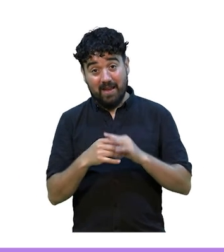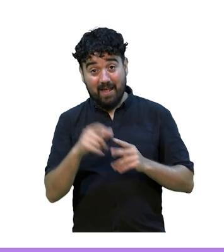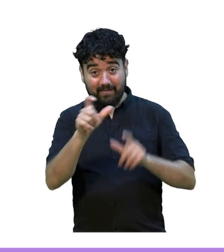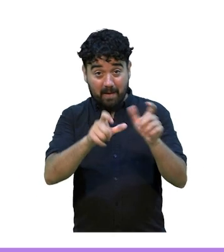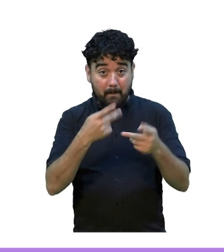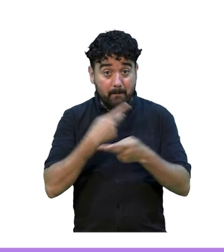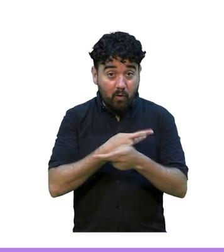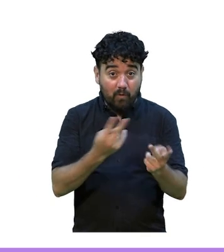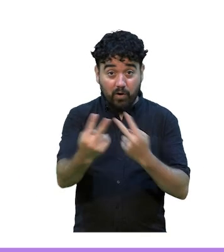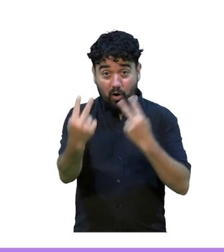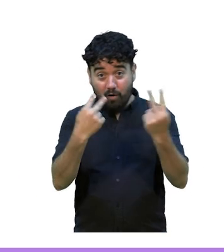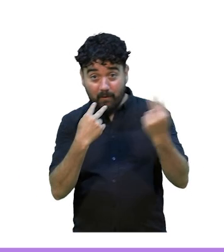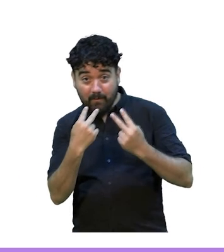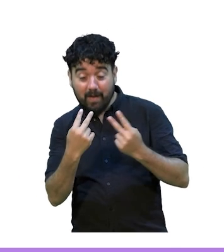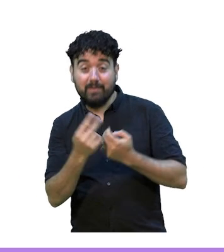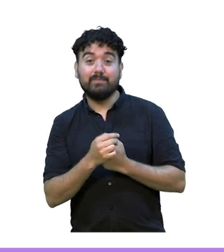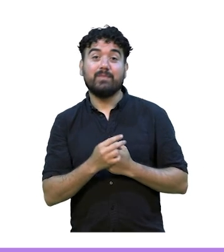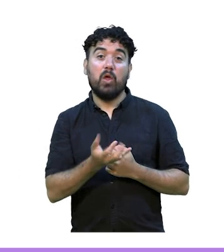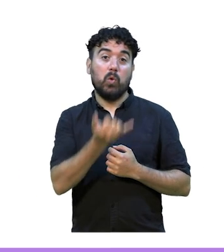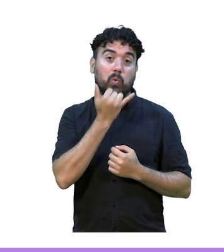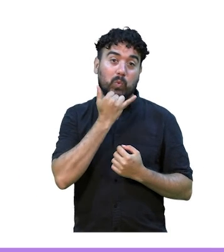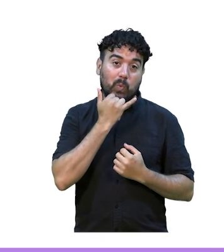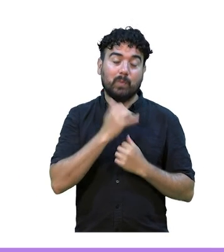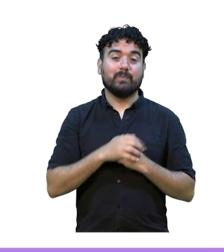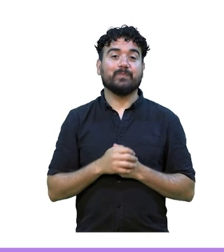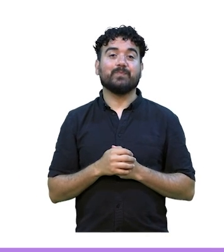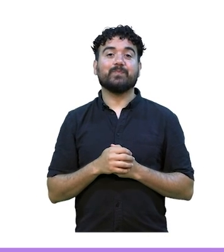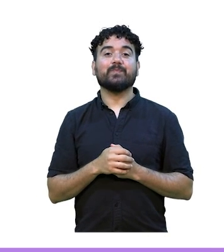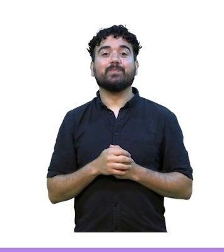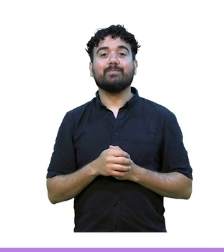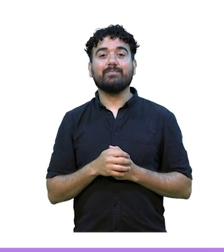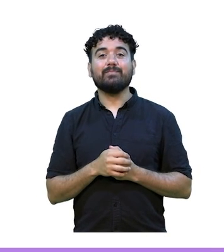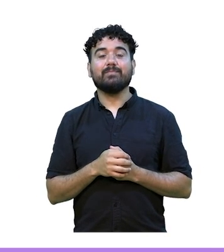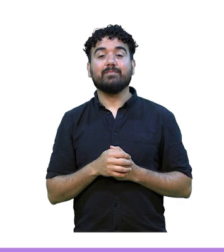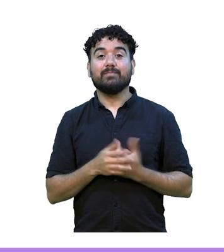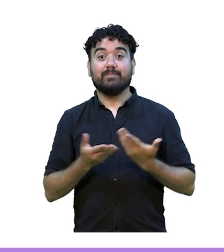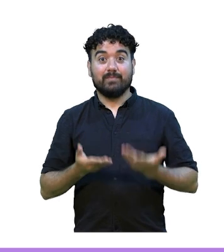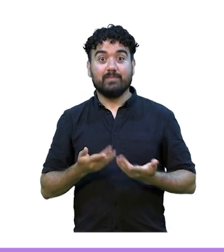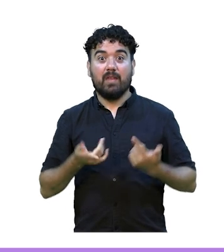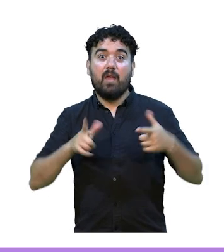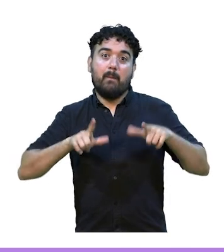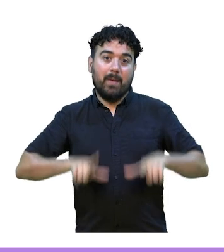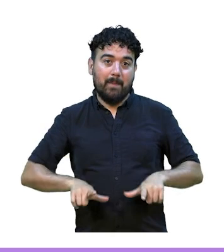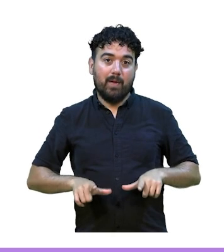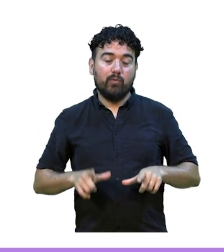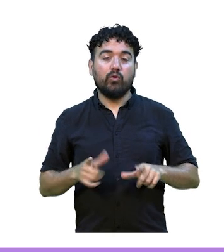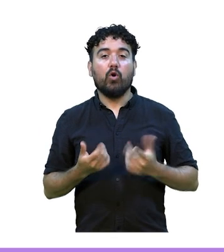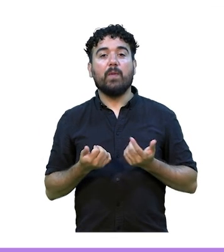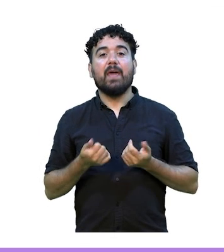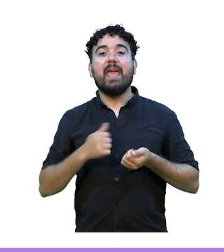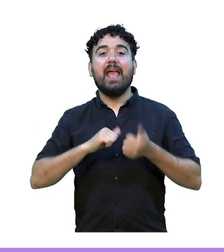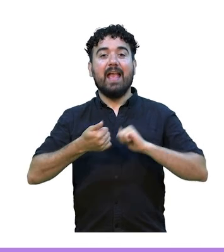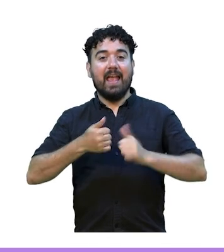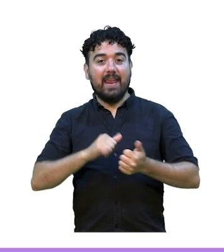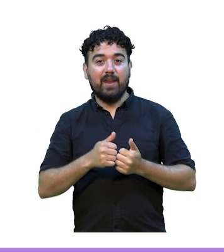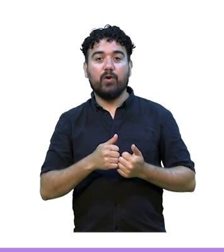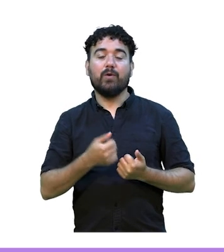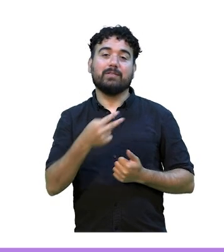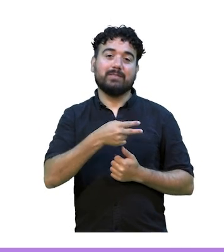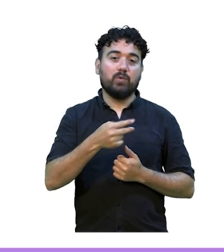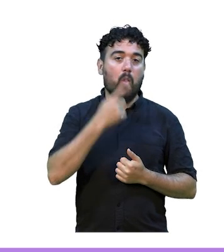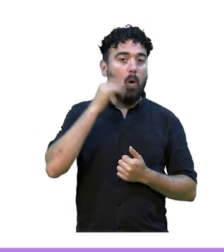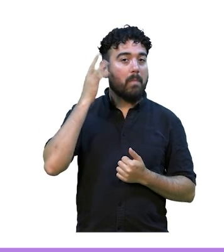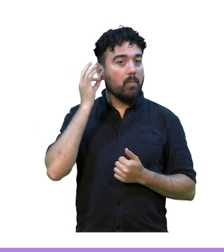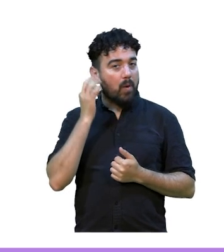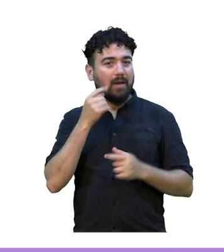Así que muchas gracias también al público que nos está escuchando por Spotify, por YouTube, y desde la Oficina de